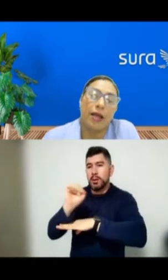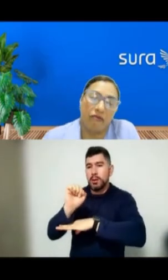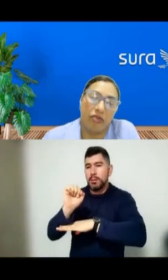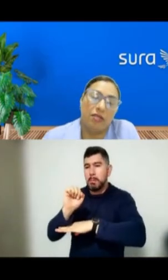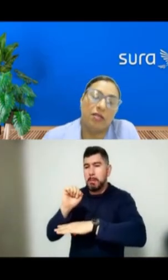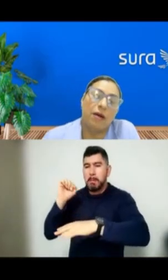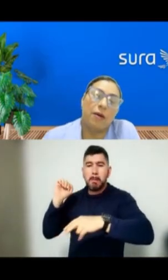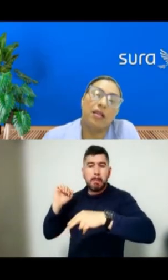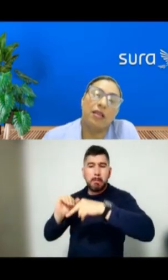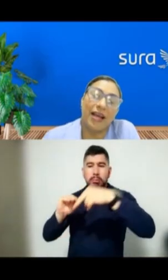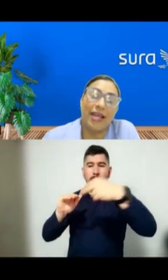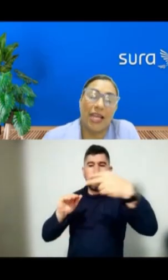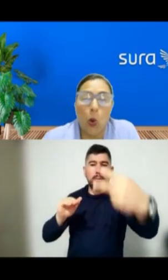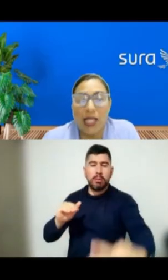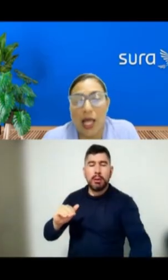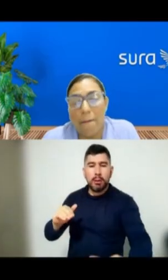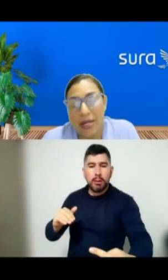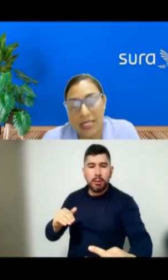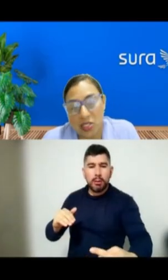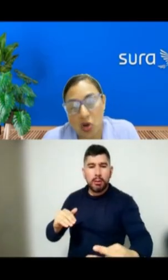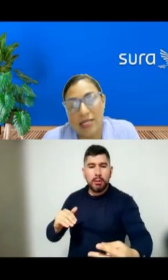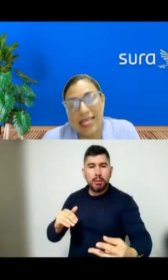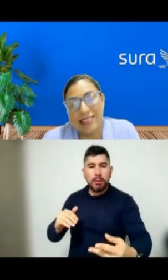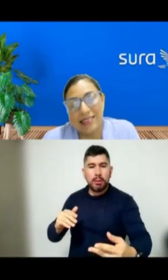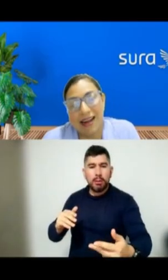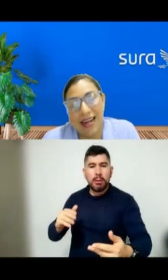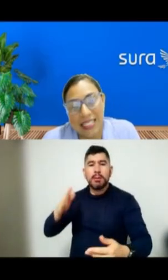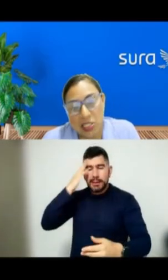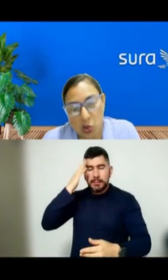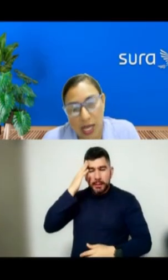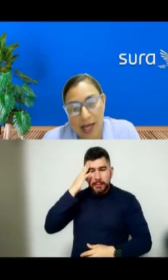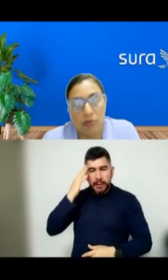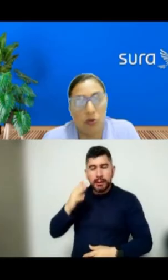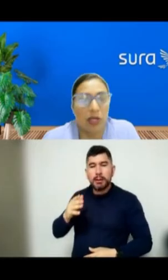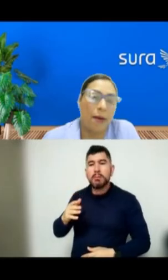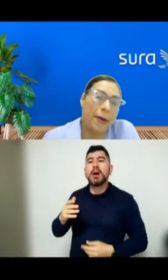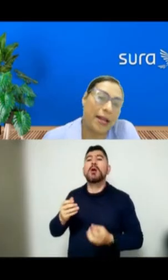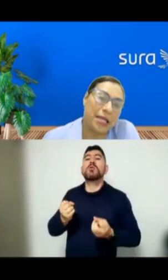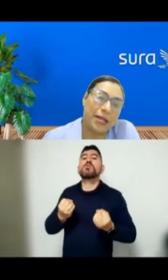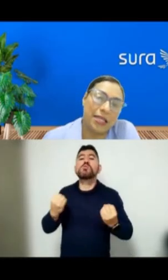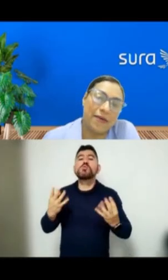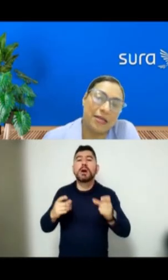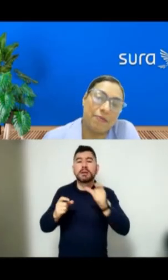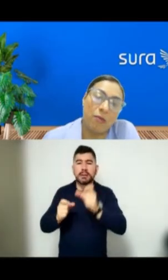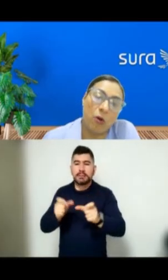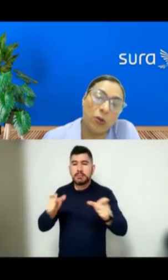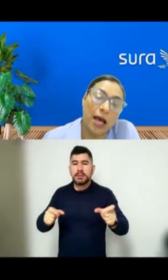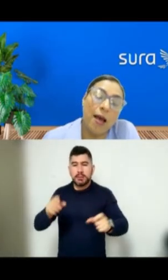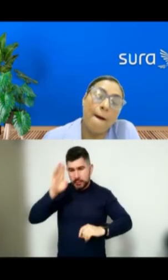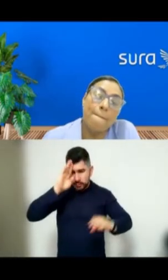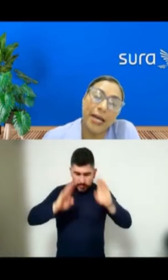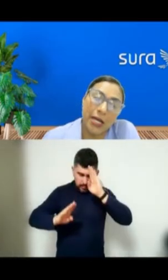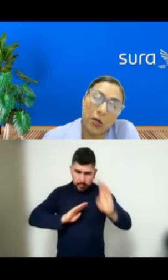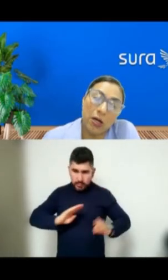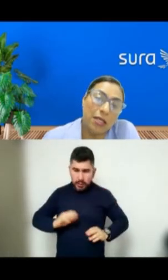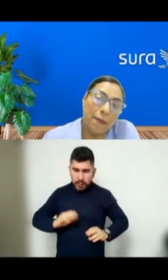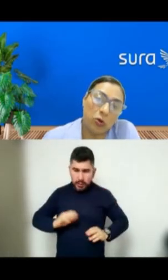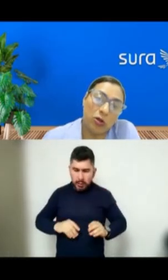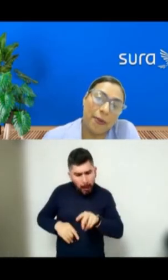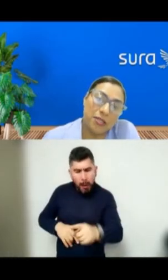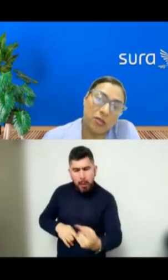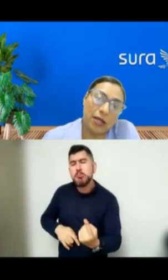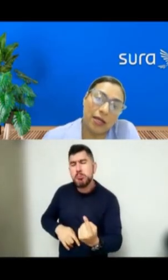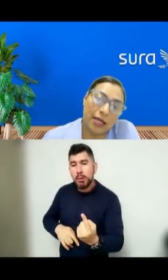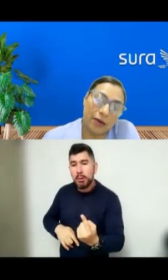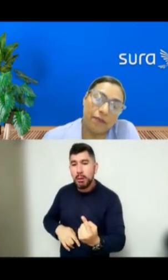delante, en fin, siempre vamos a identificar y cuántas personas están lesionadas, porque aparentemente a veces vemos una, pero